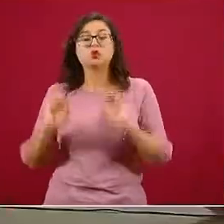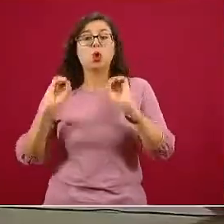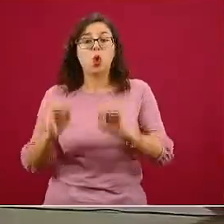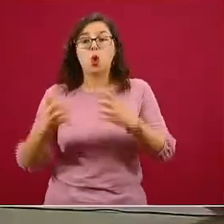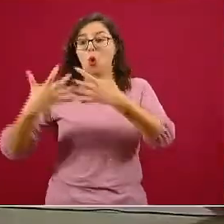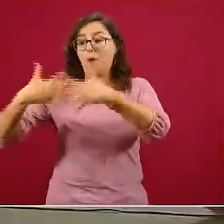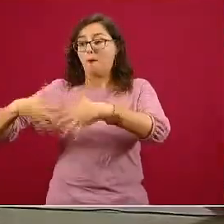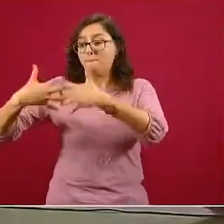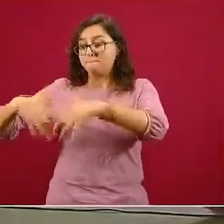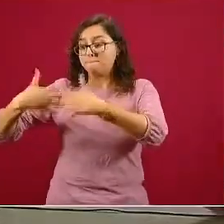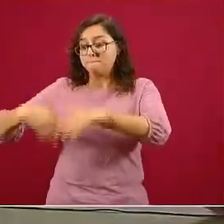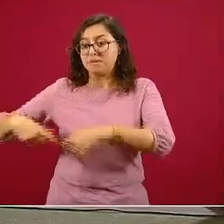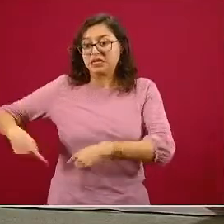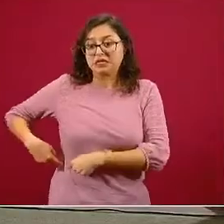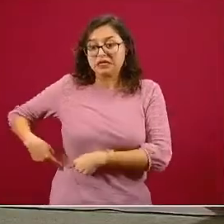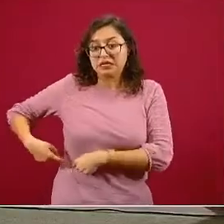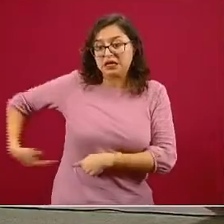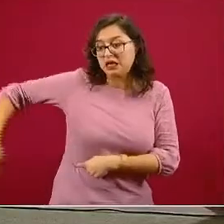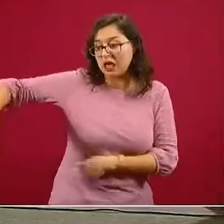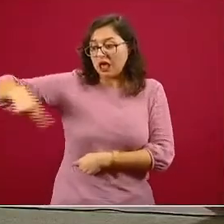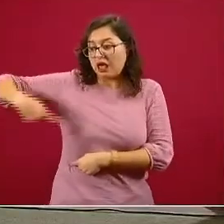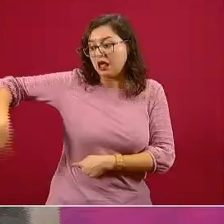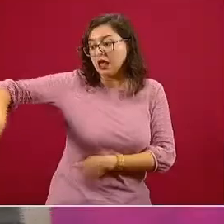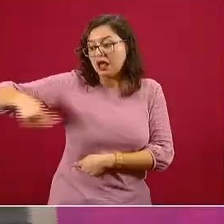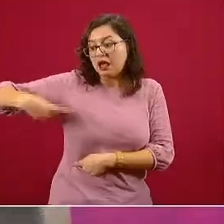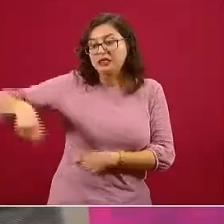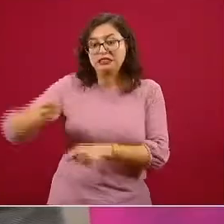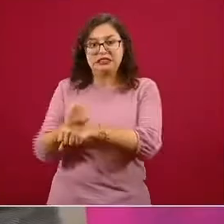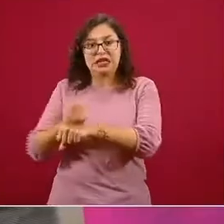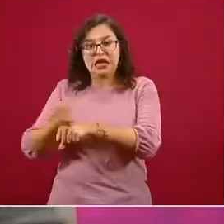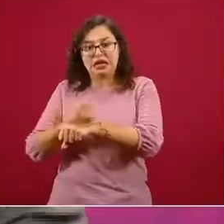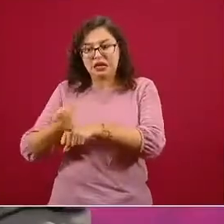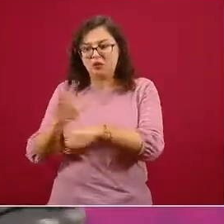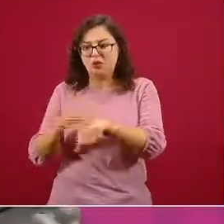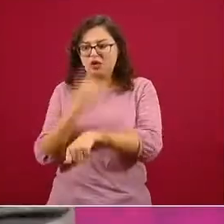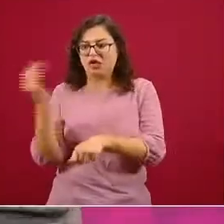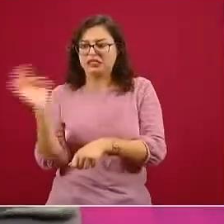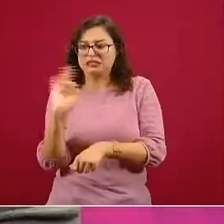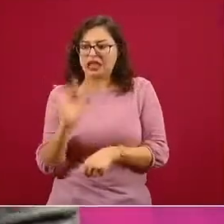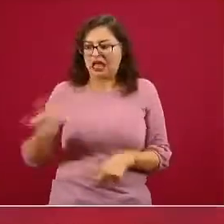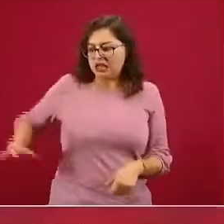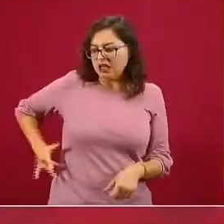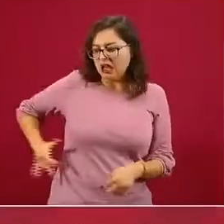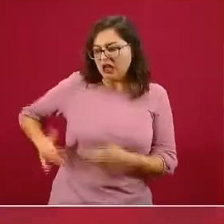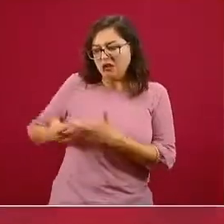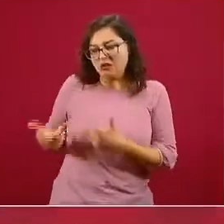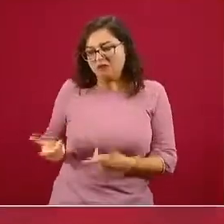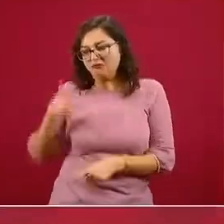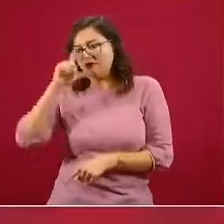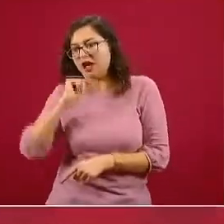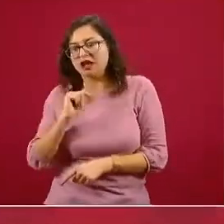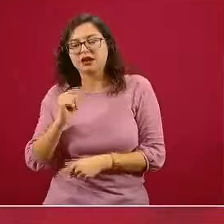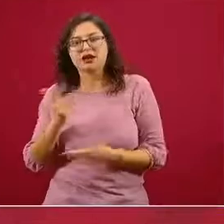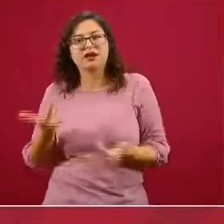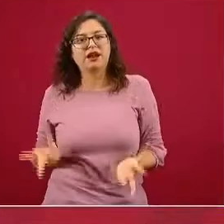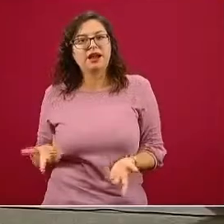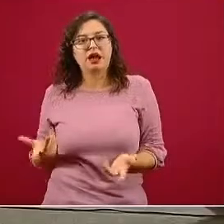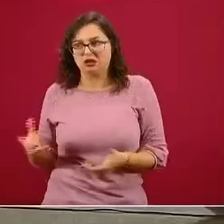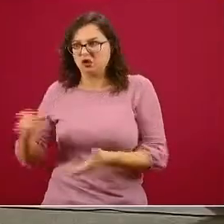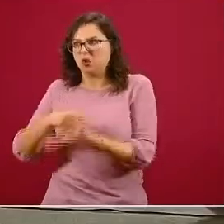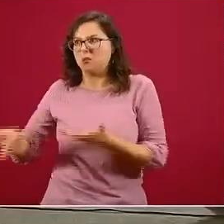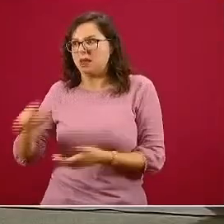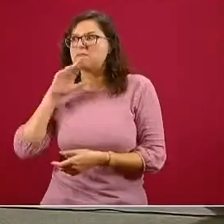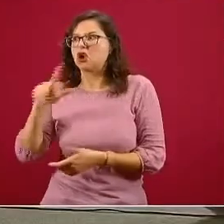hemodiálisis por si resulta que nos da insuficiencia renal y necesitamos hemodiálisis. Por poner unos ejemplos, desde luego fabricados, pero de situaciones